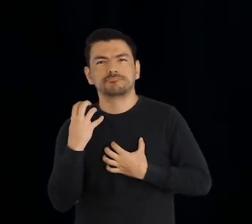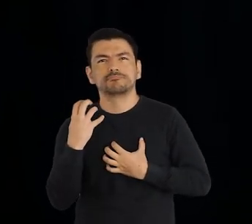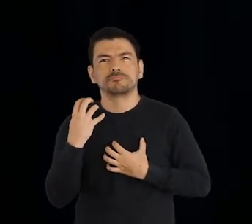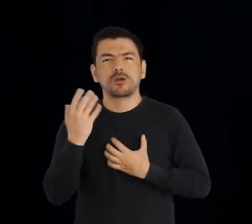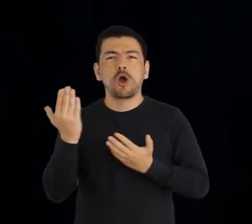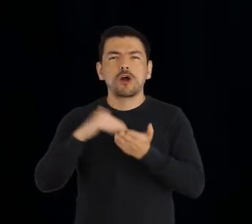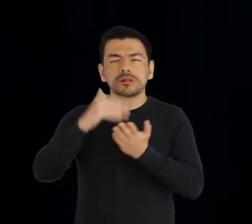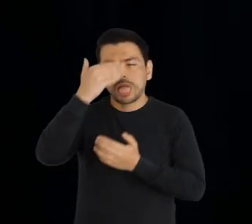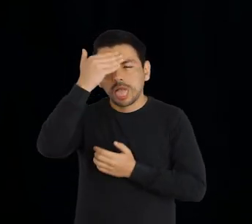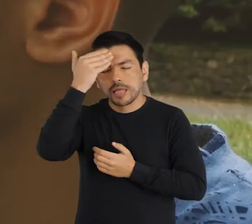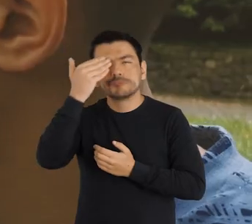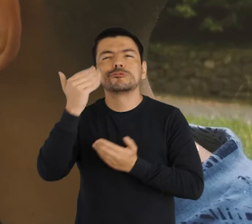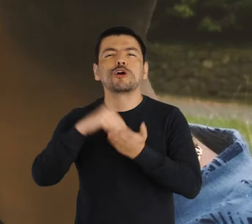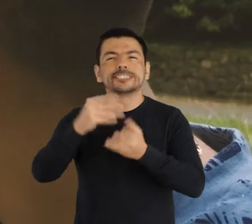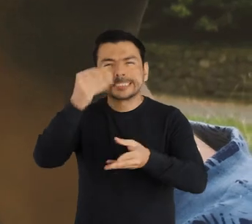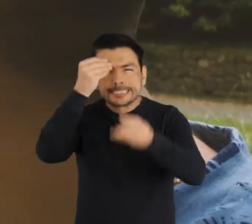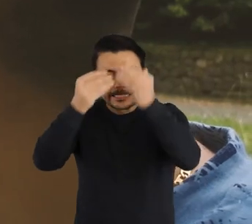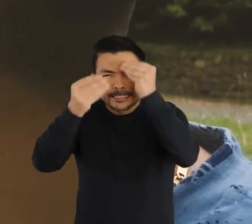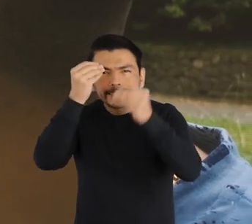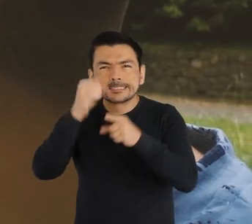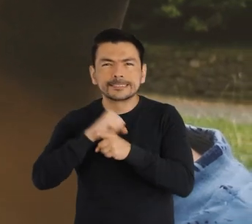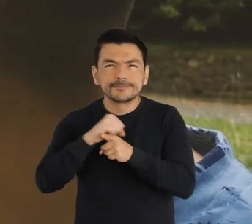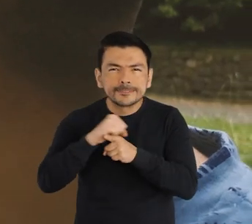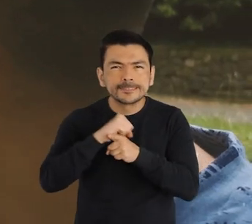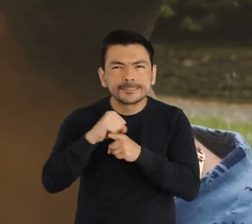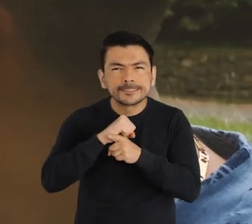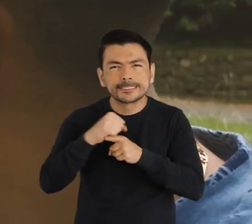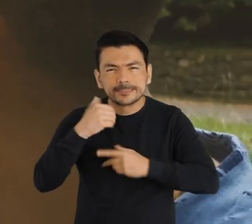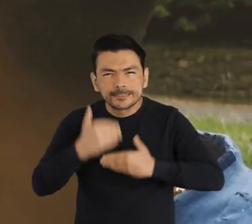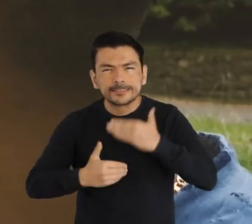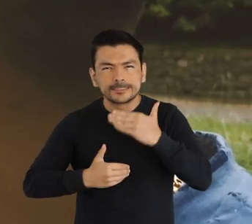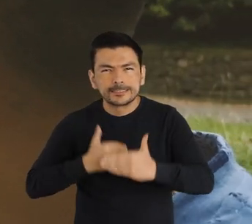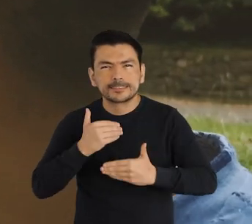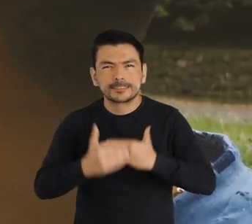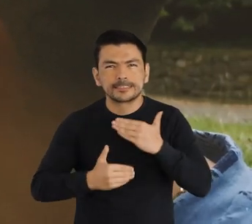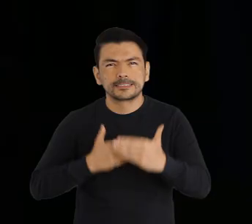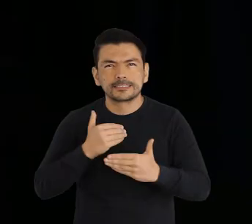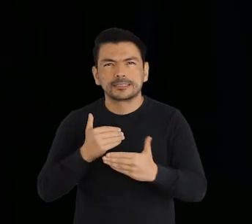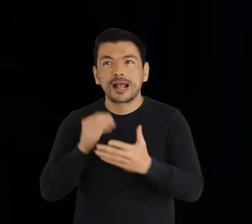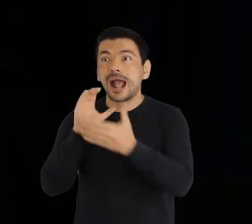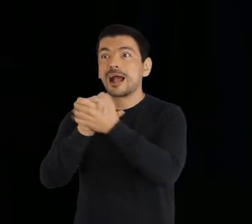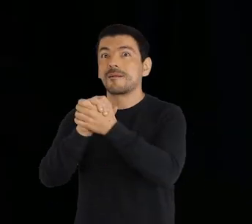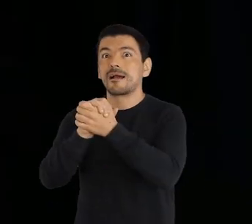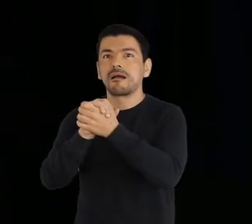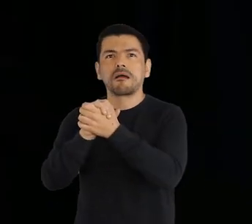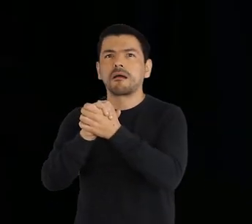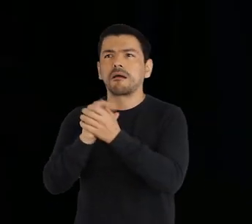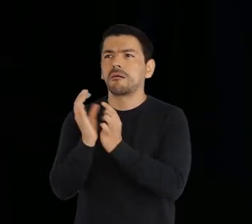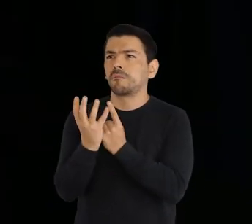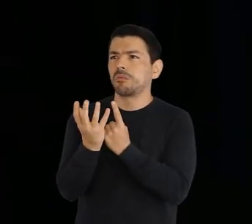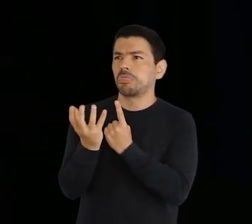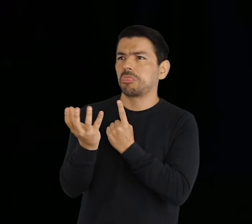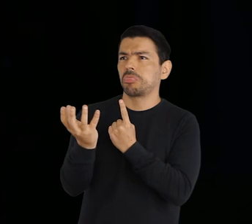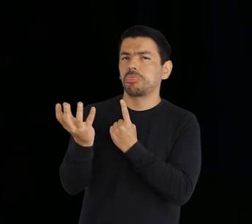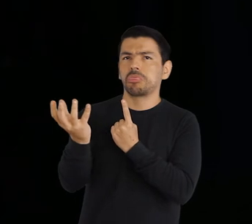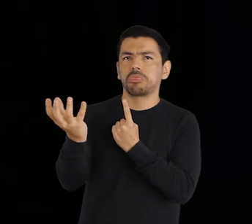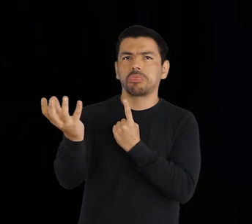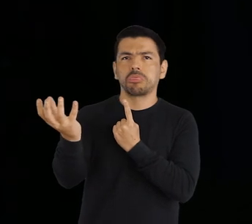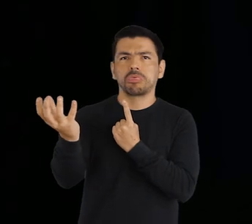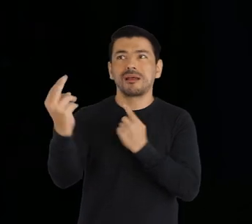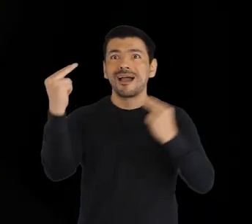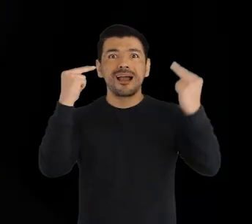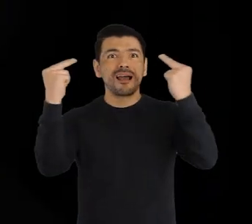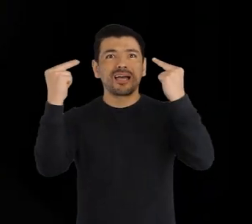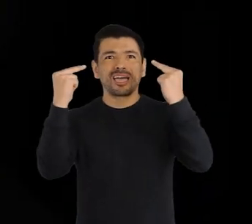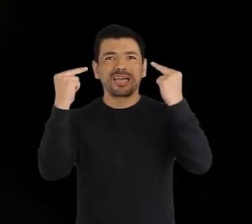nuevo. Y hasta dejar ir a los amigos que algún día fueron. Ya te acostumbraste a las miradas sin